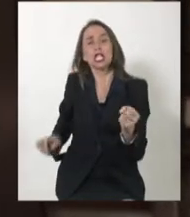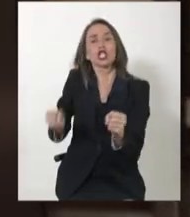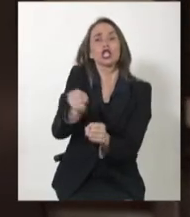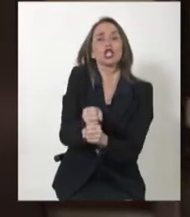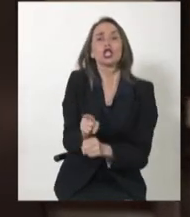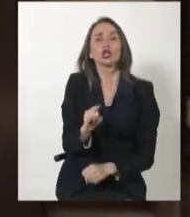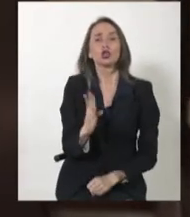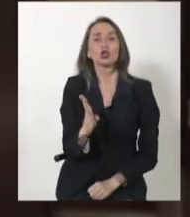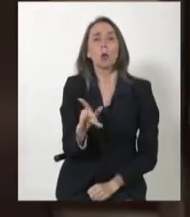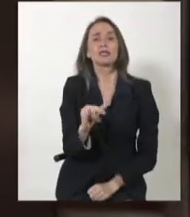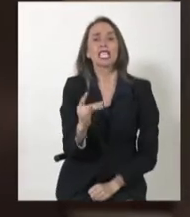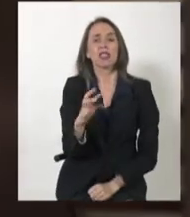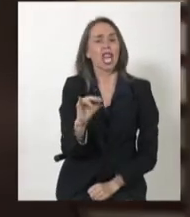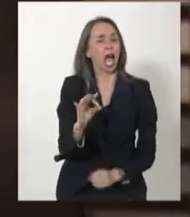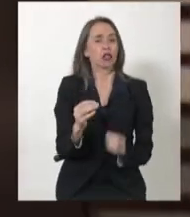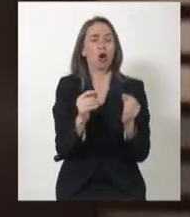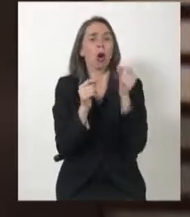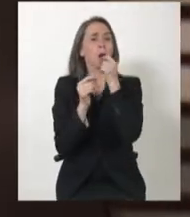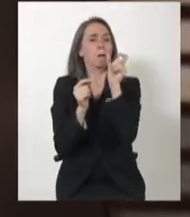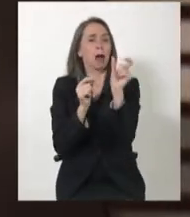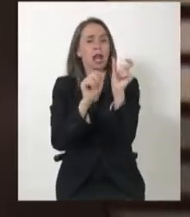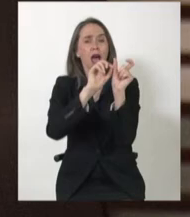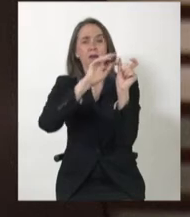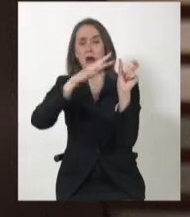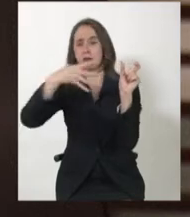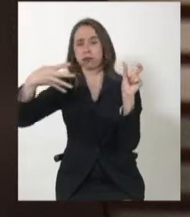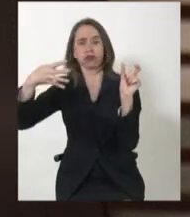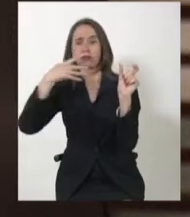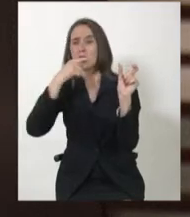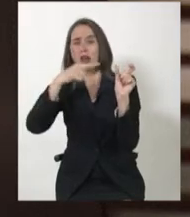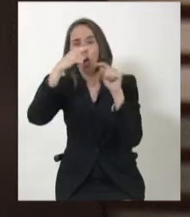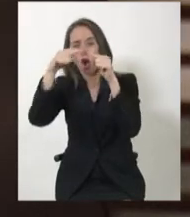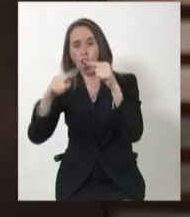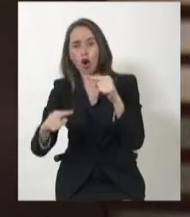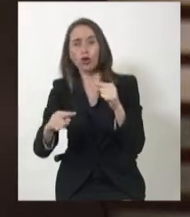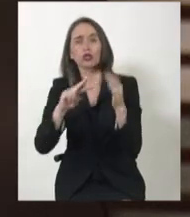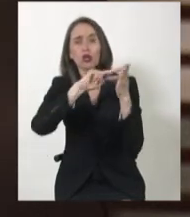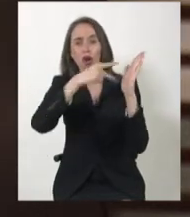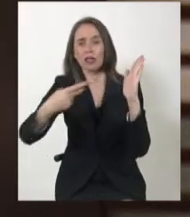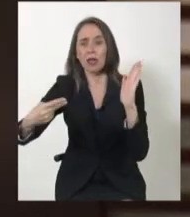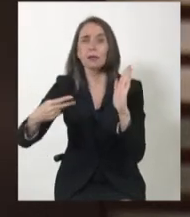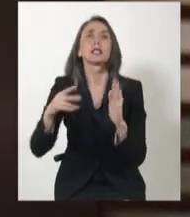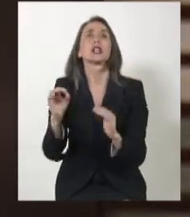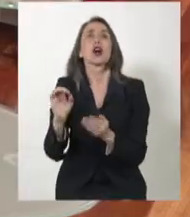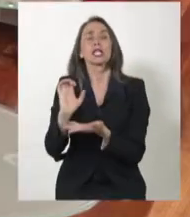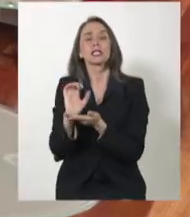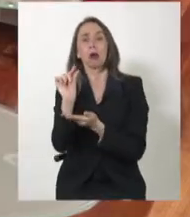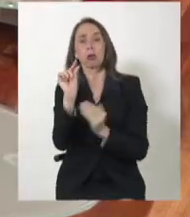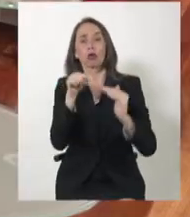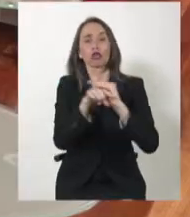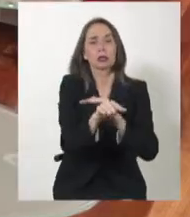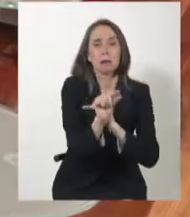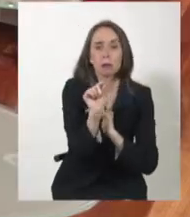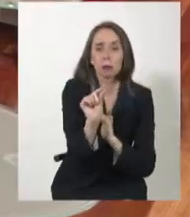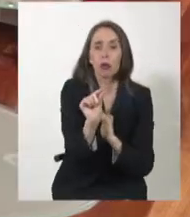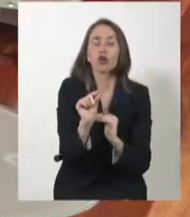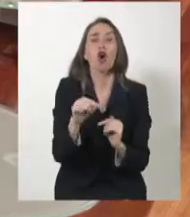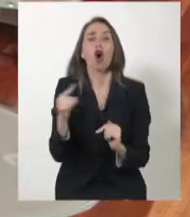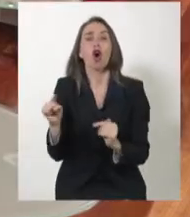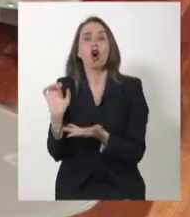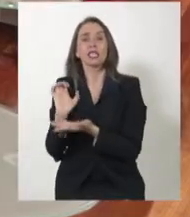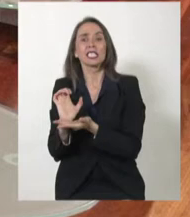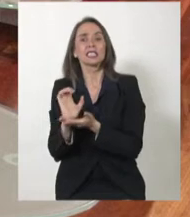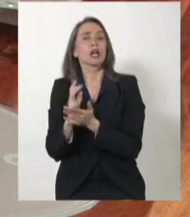muchas interpretaciones. Puede ser un Estado mínimamente subsidiario, que no interviene en nada, como es el nuestro, a otro muy,